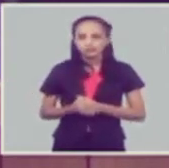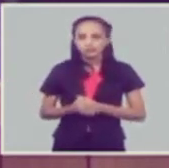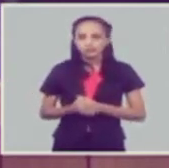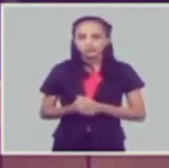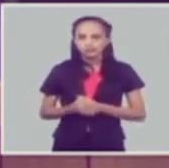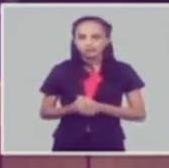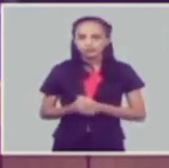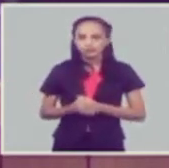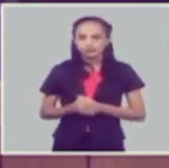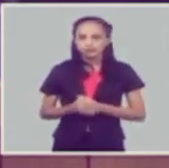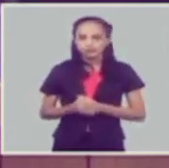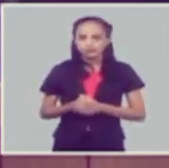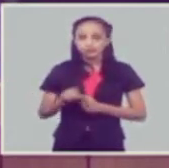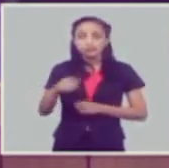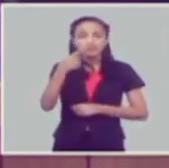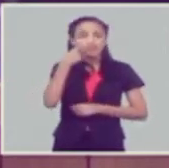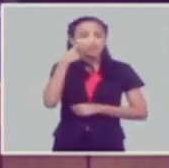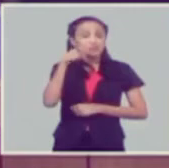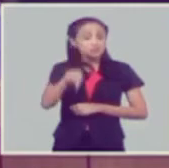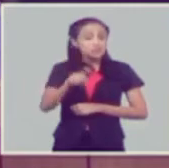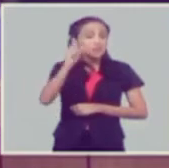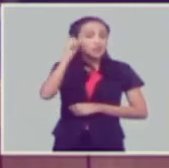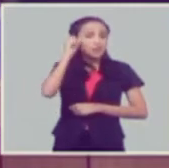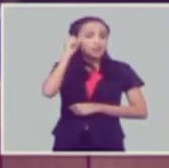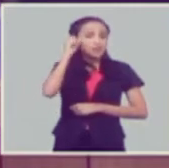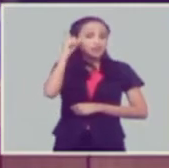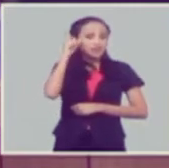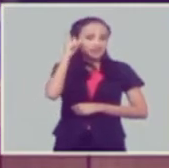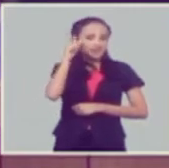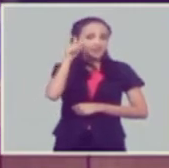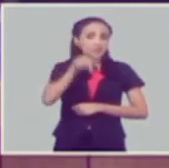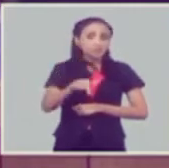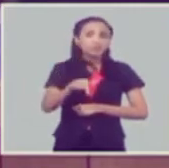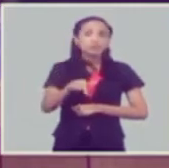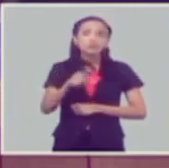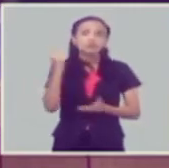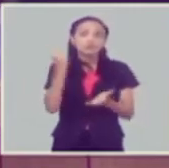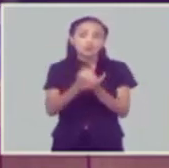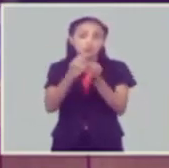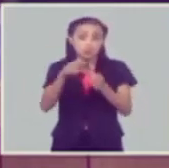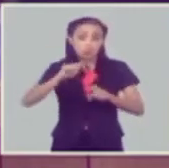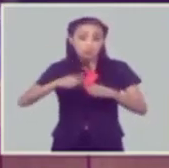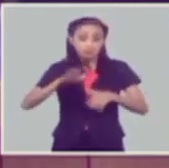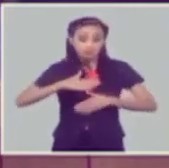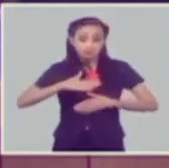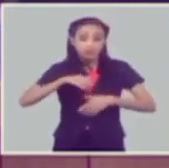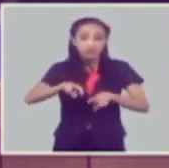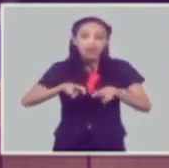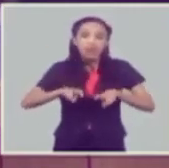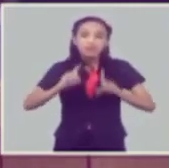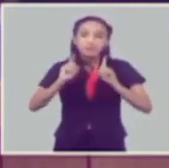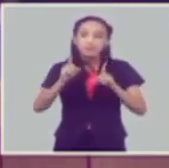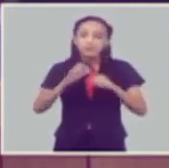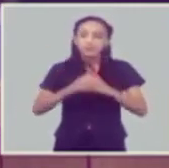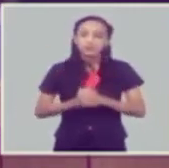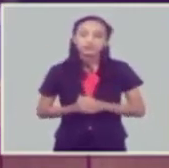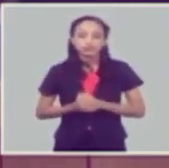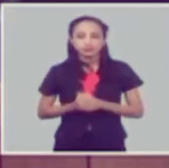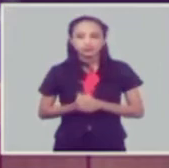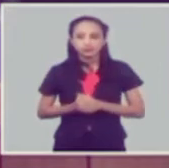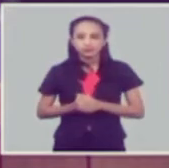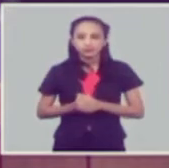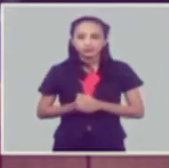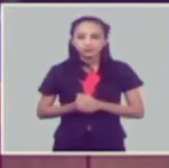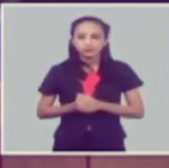mayor objetividad fruto de las experiencias adquiridas desde su aprobación por esta Asamblea. En el caso particular del Código